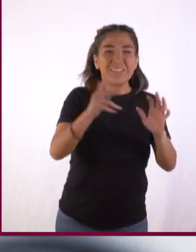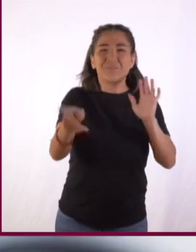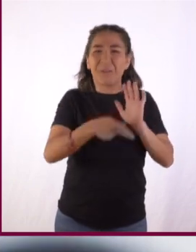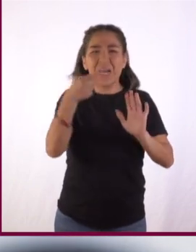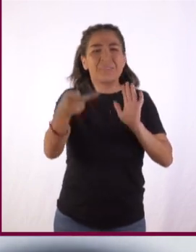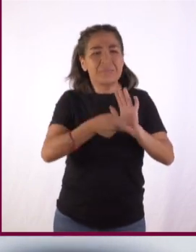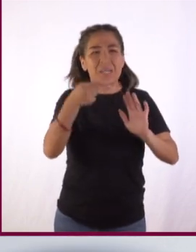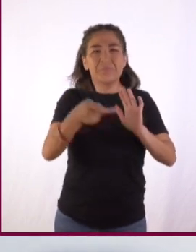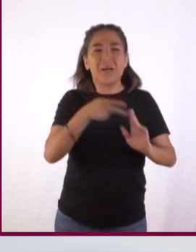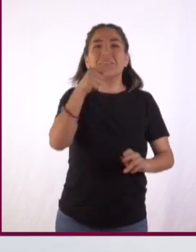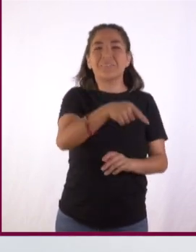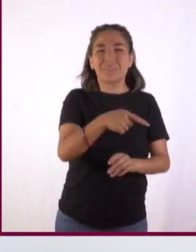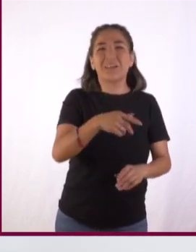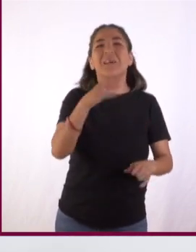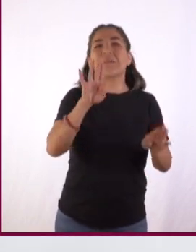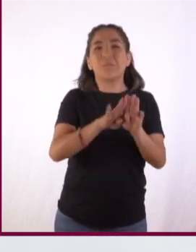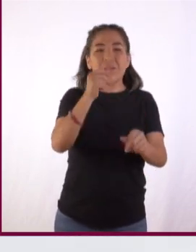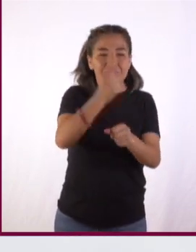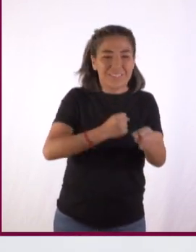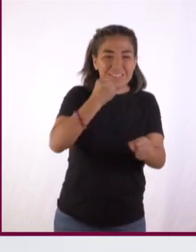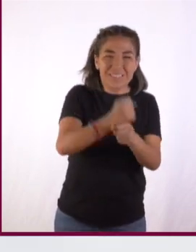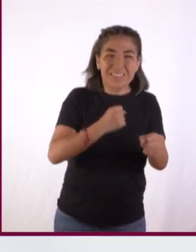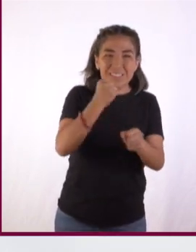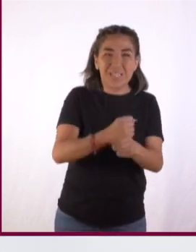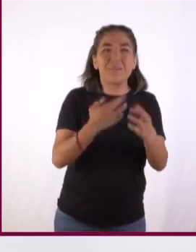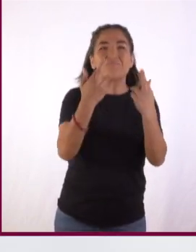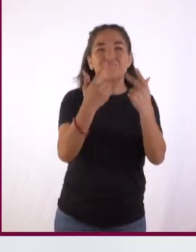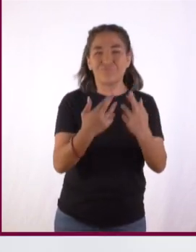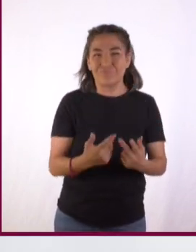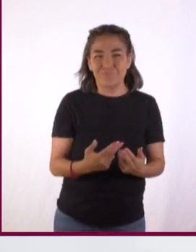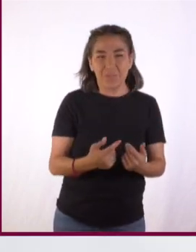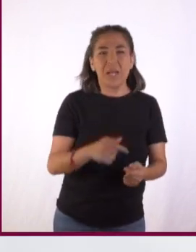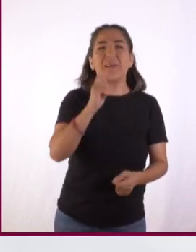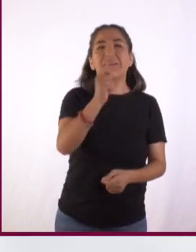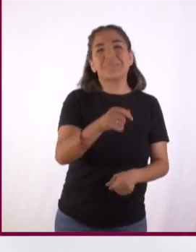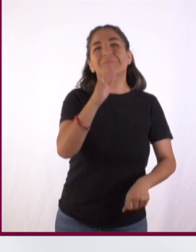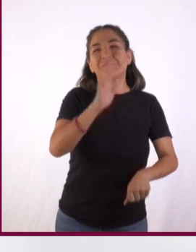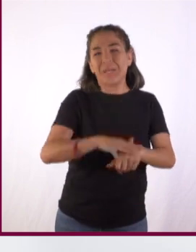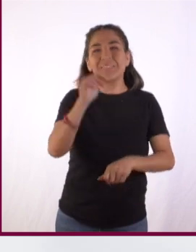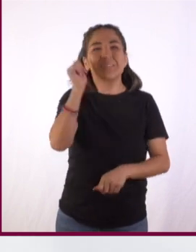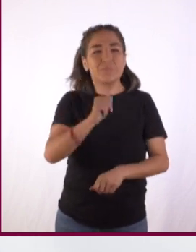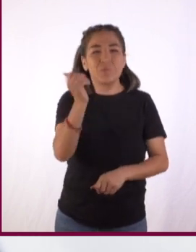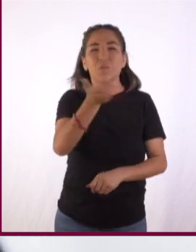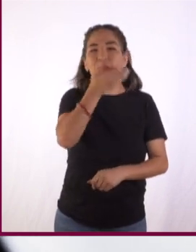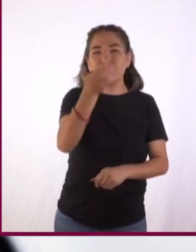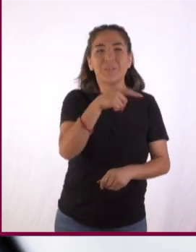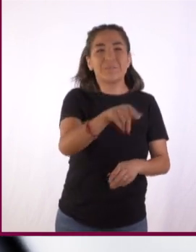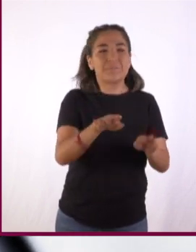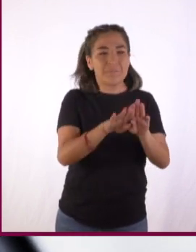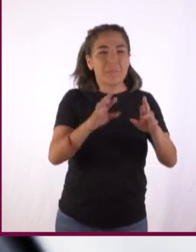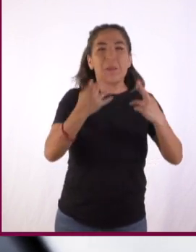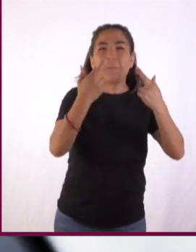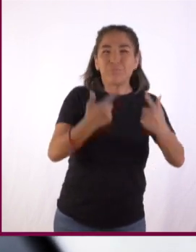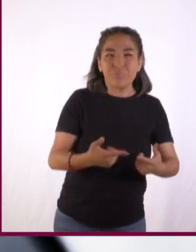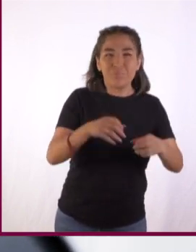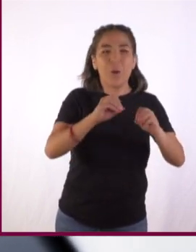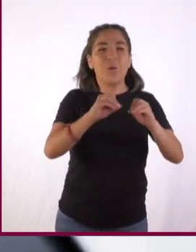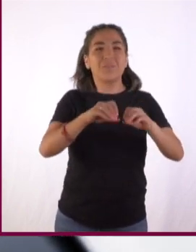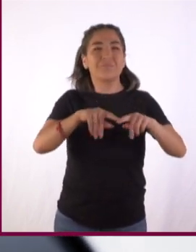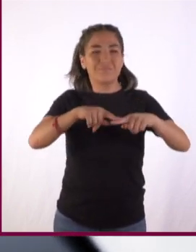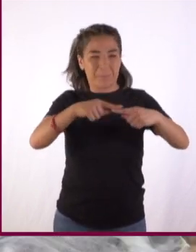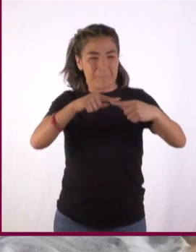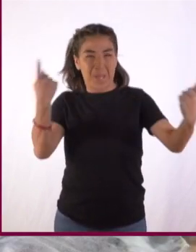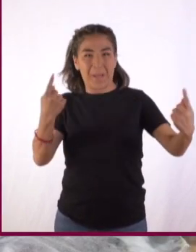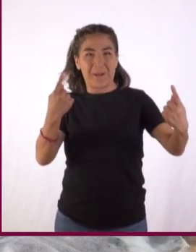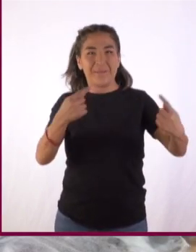una y otra vez, pues sufre un desgaste o fatiga por histéresis, lo que eventualmente llevará a un punto de quiebre o